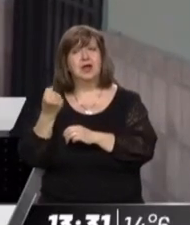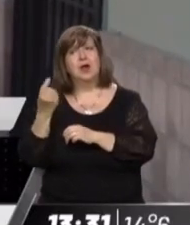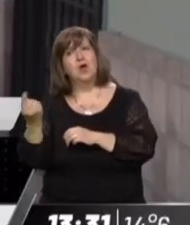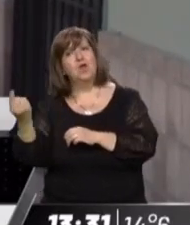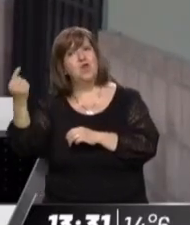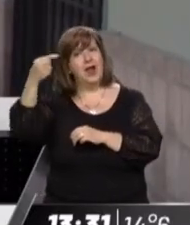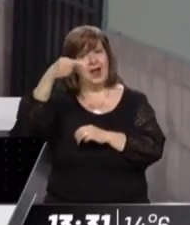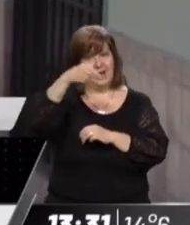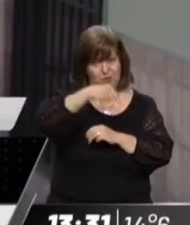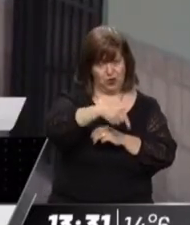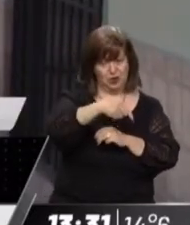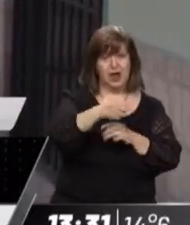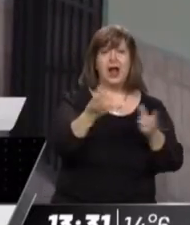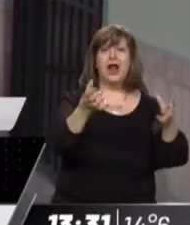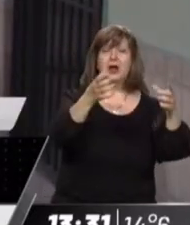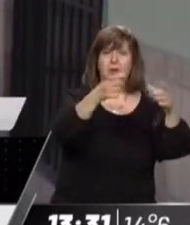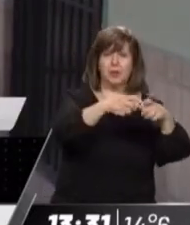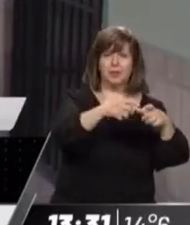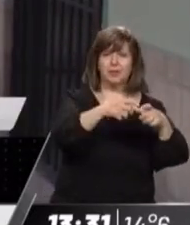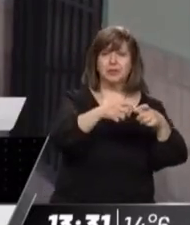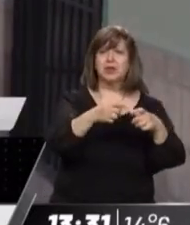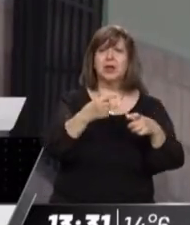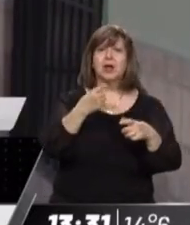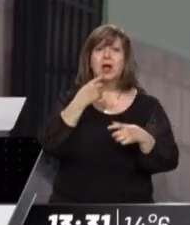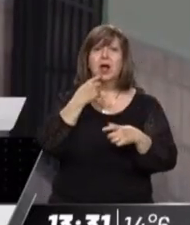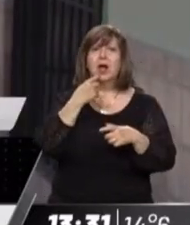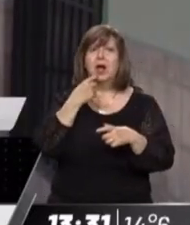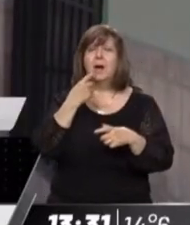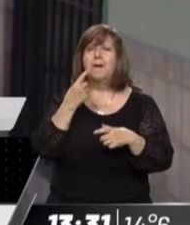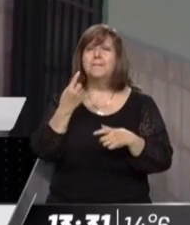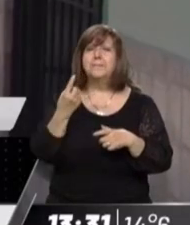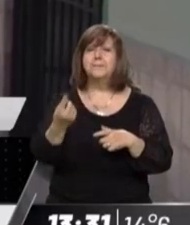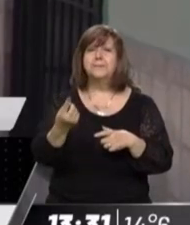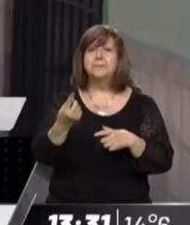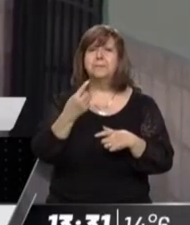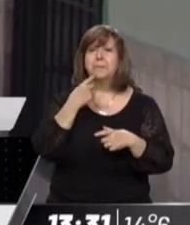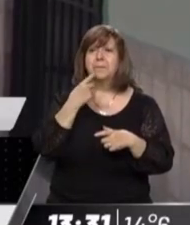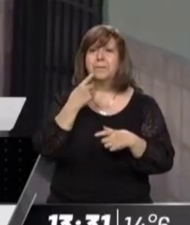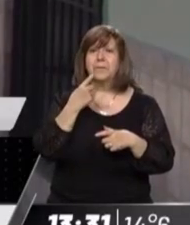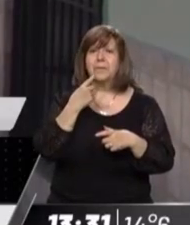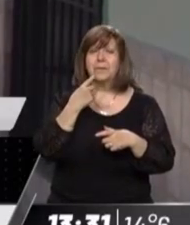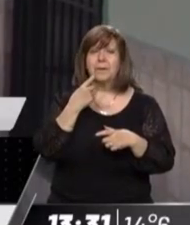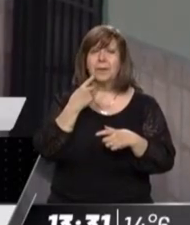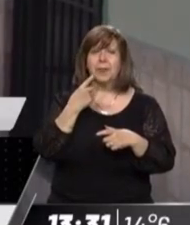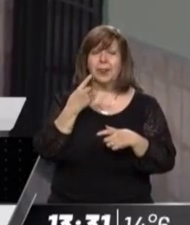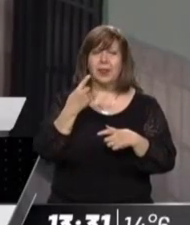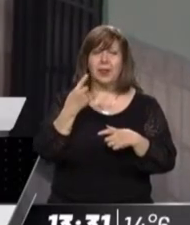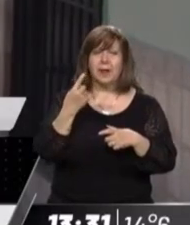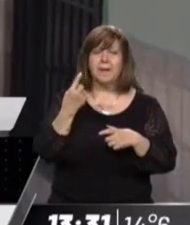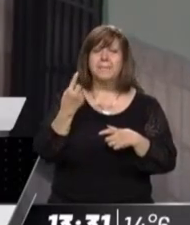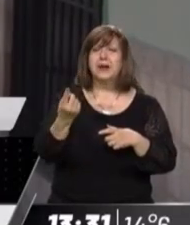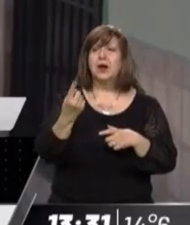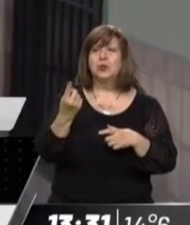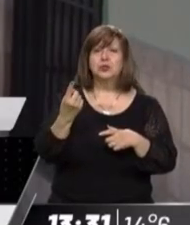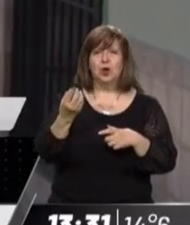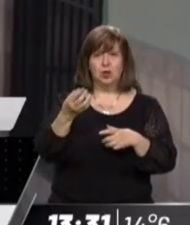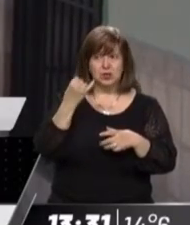¿No consumís nada ahora? No, al día de hoy, solo por la gracia de Dios, llevo más de 24 horas limpia,